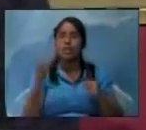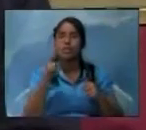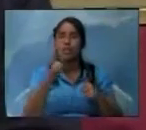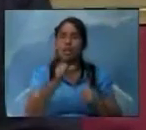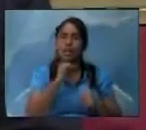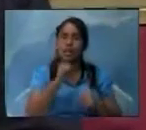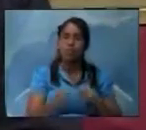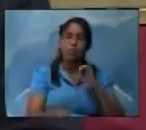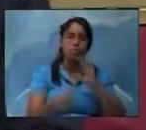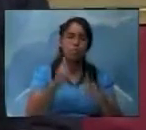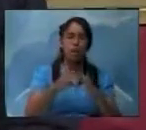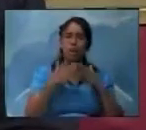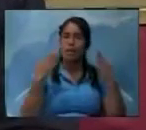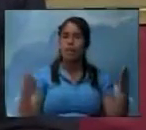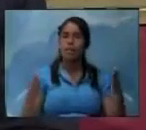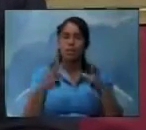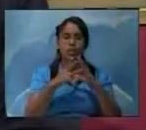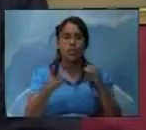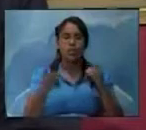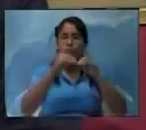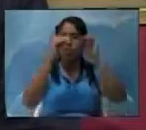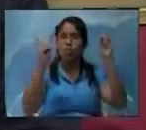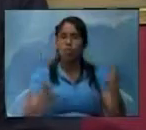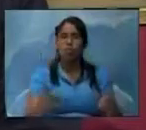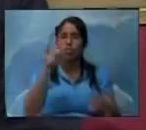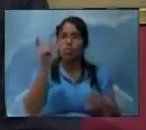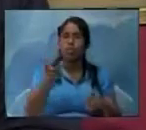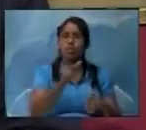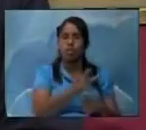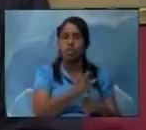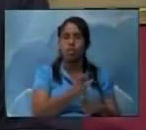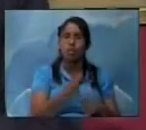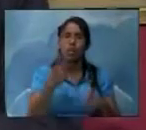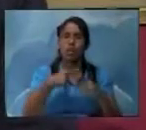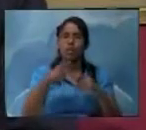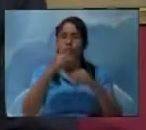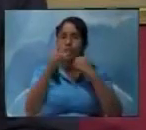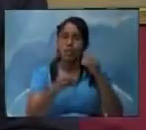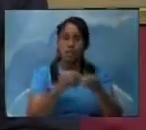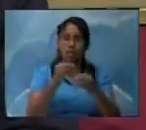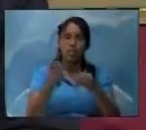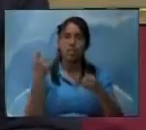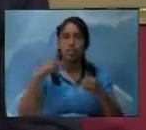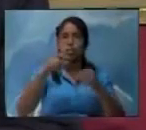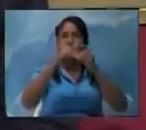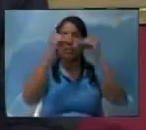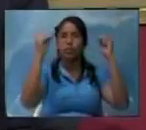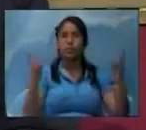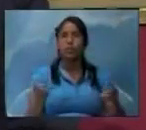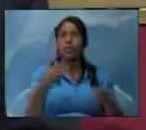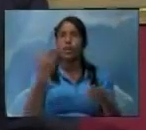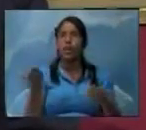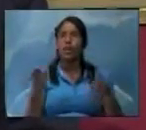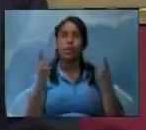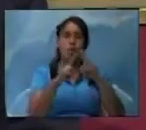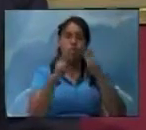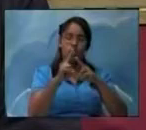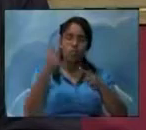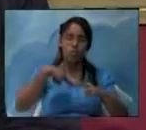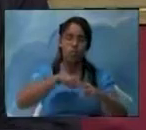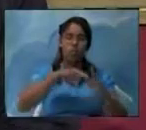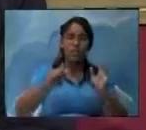Él es más grande que todos los dioses que los seres humanos han creado. Tenemos un Dios que conoce